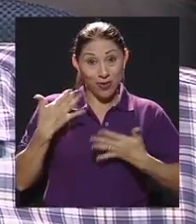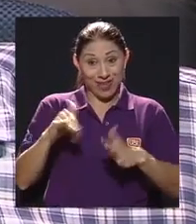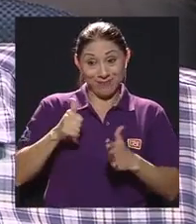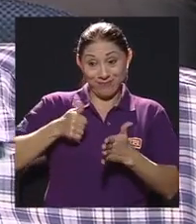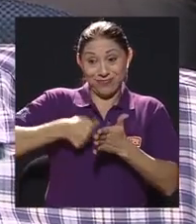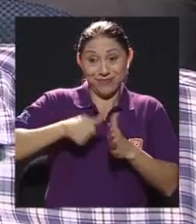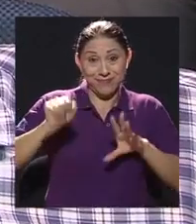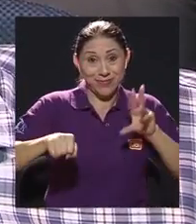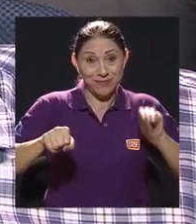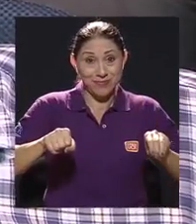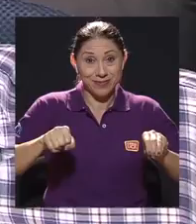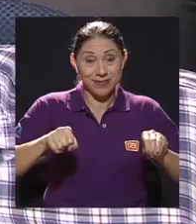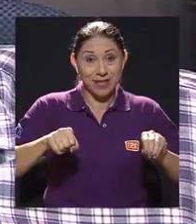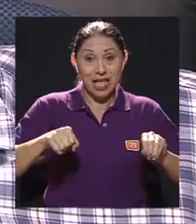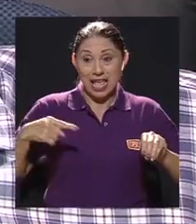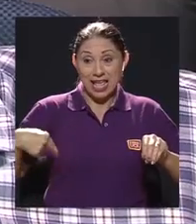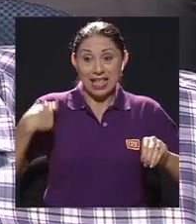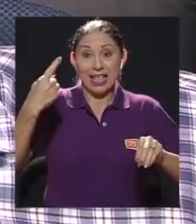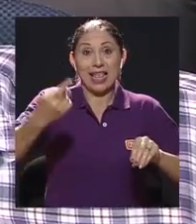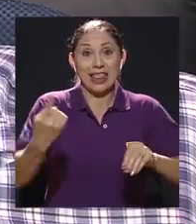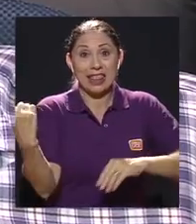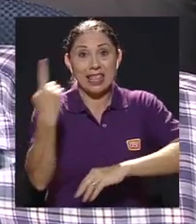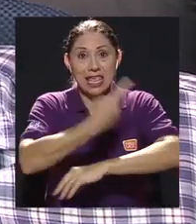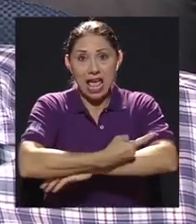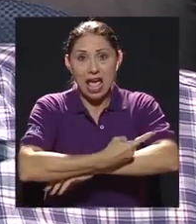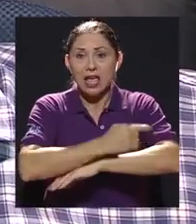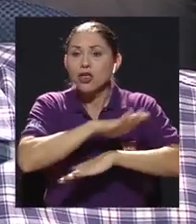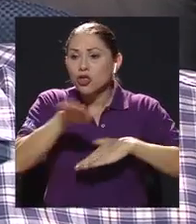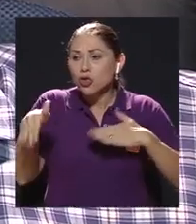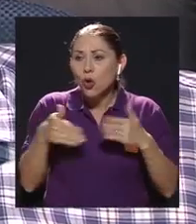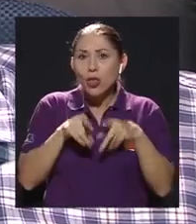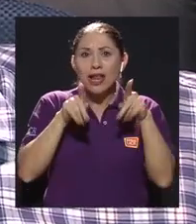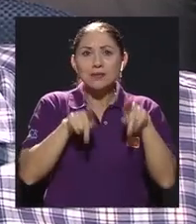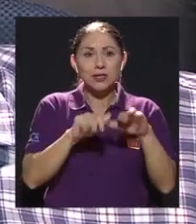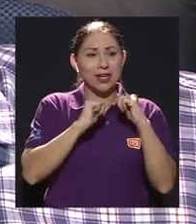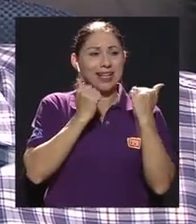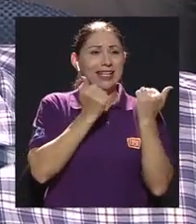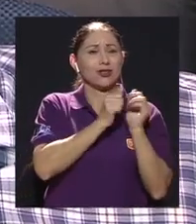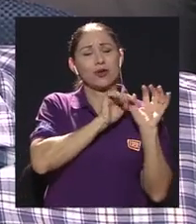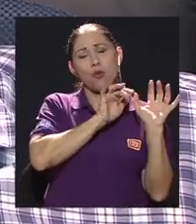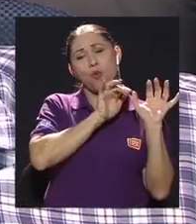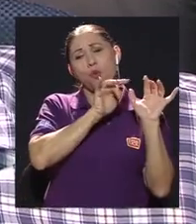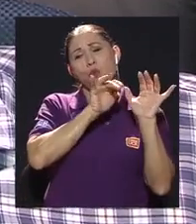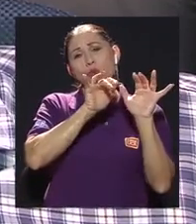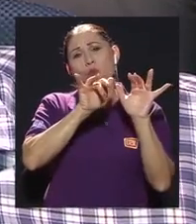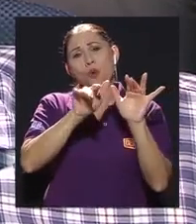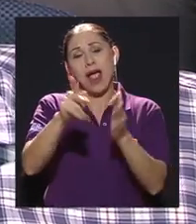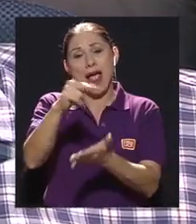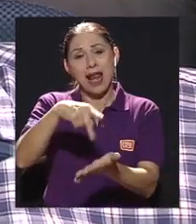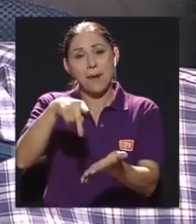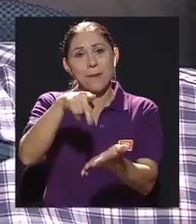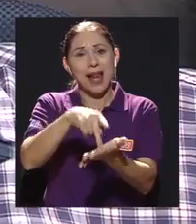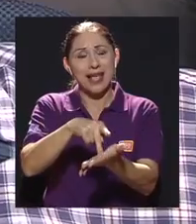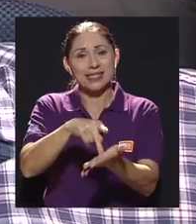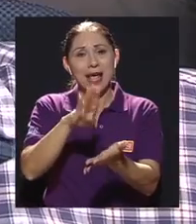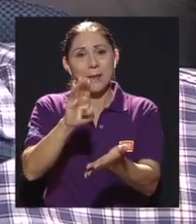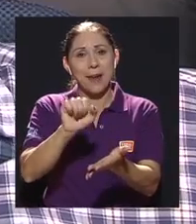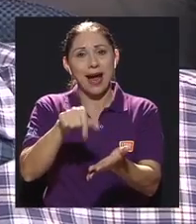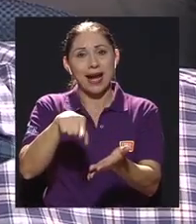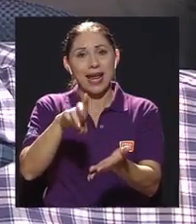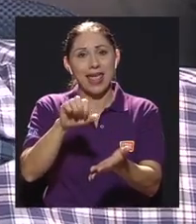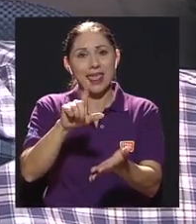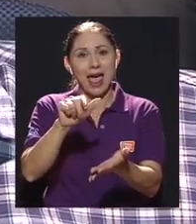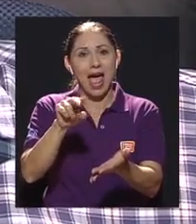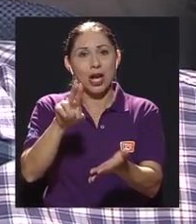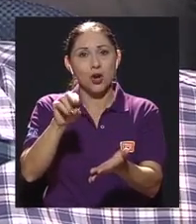plebiscito, que bajamos todos los de esa asociación a la Plaza Baquedano, la Plaza Italia en Santiago, y